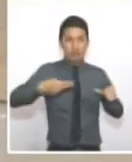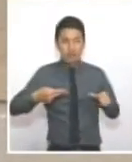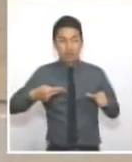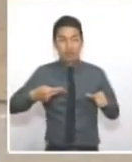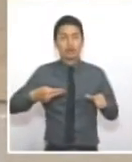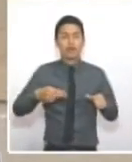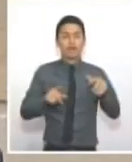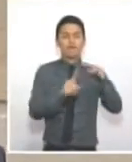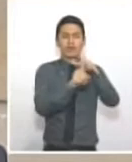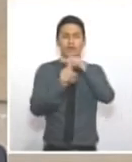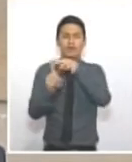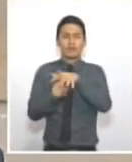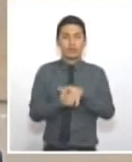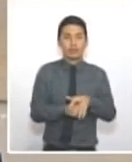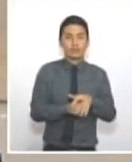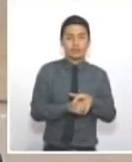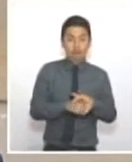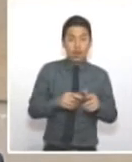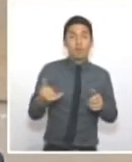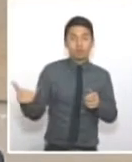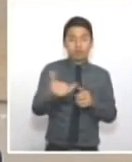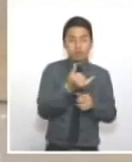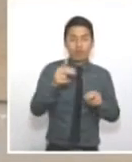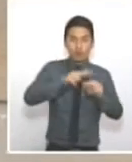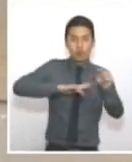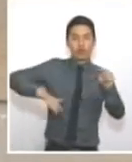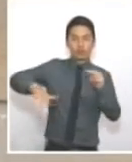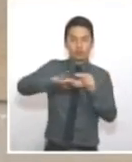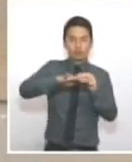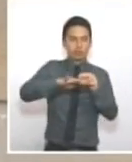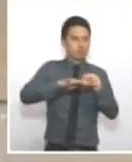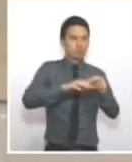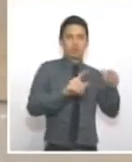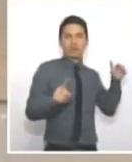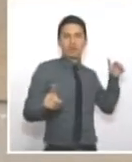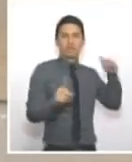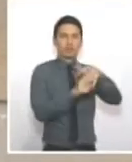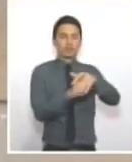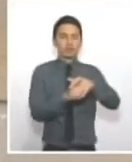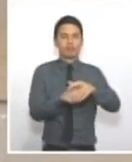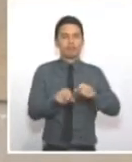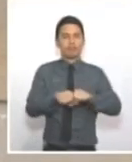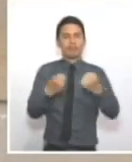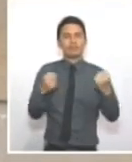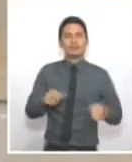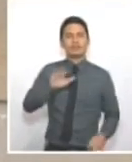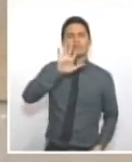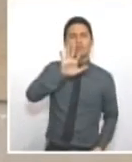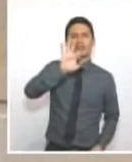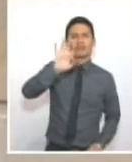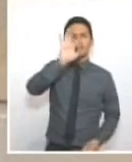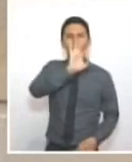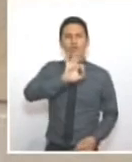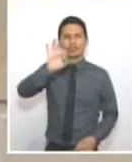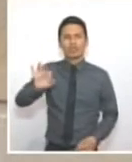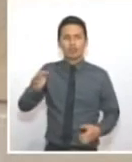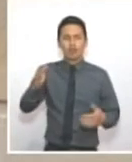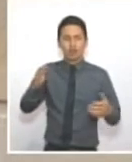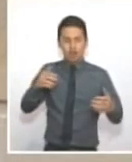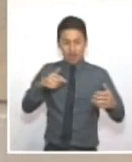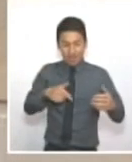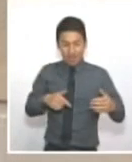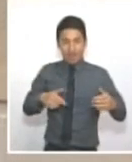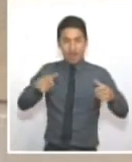ellas aún naturales, afectando el 53% de nuestras fronteras agrícolas